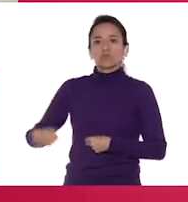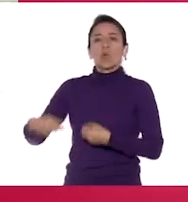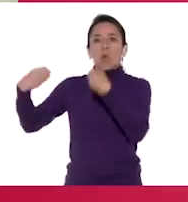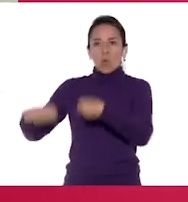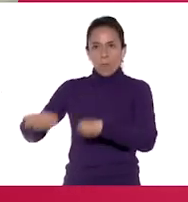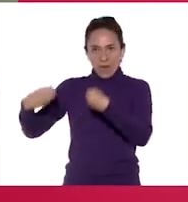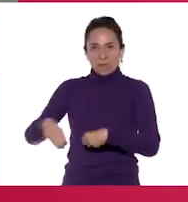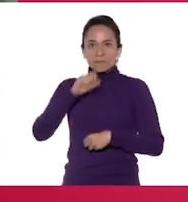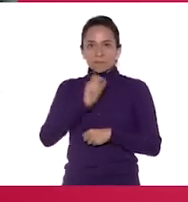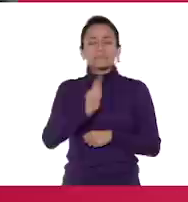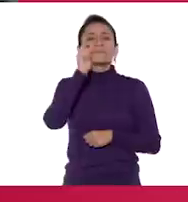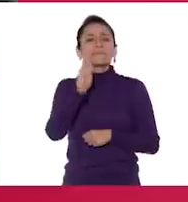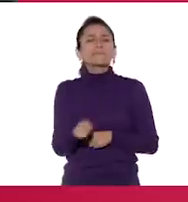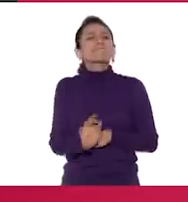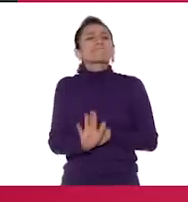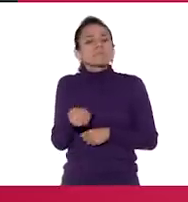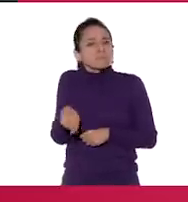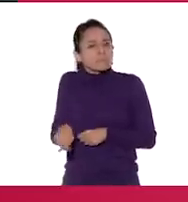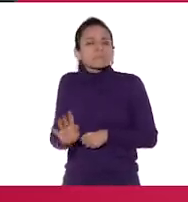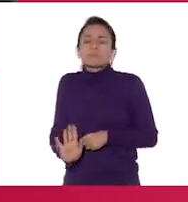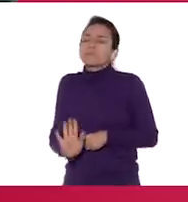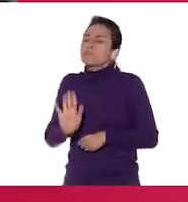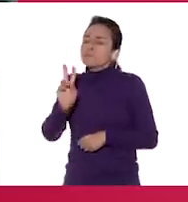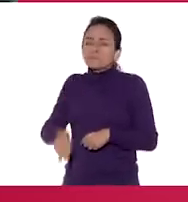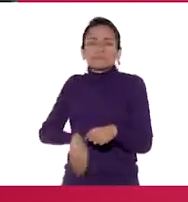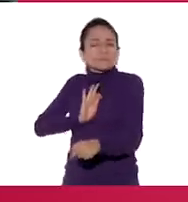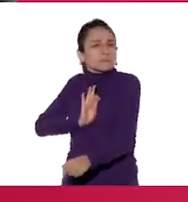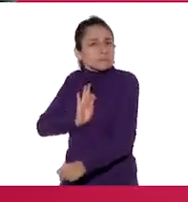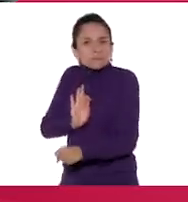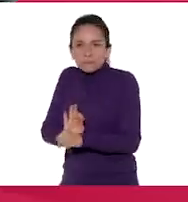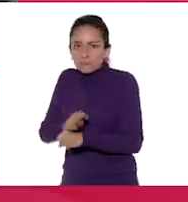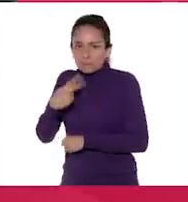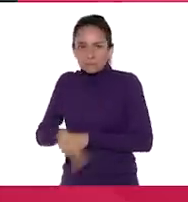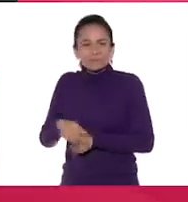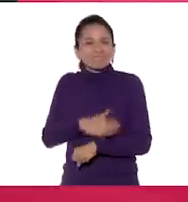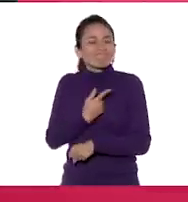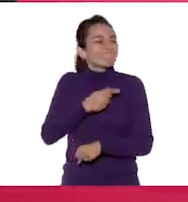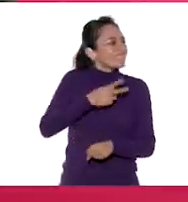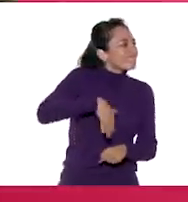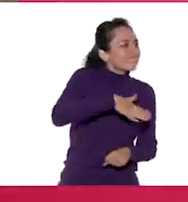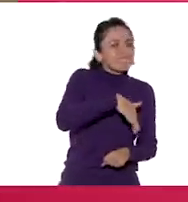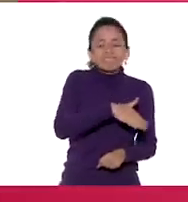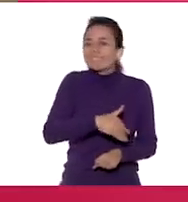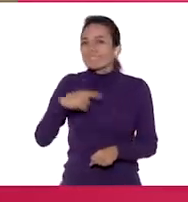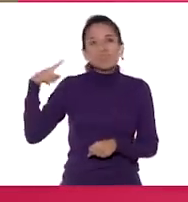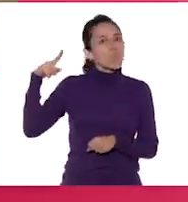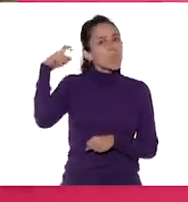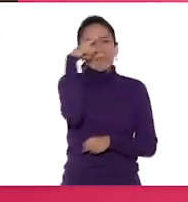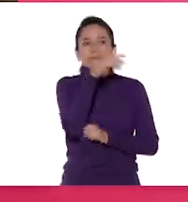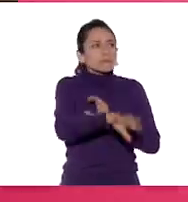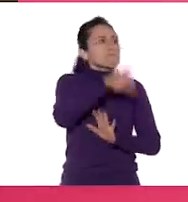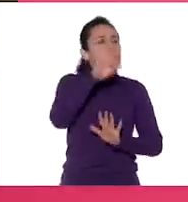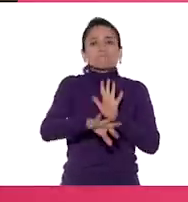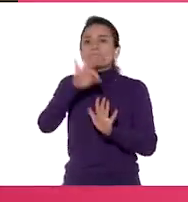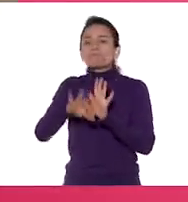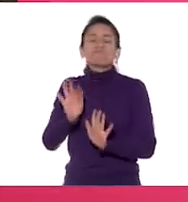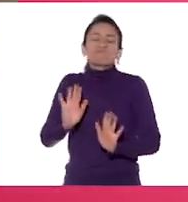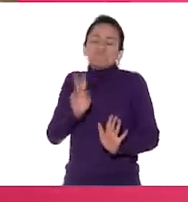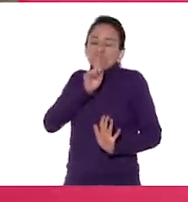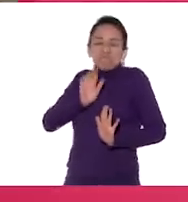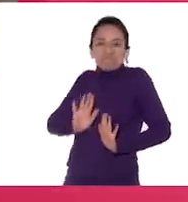Está como una especie protegida. Son difíciles de encontrar. Entonces esta pues vamos a dejarla para que encuentre, para que ponga sus huevitos